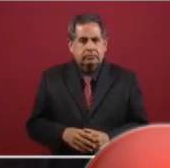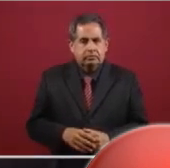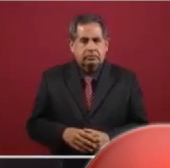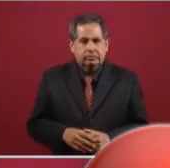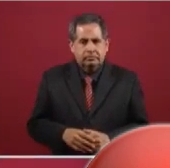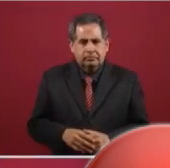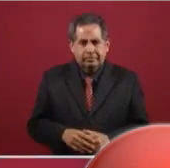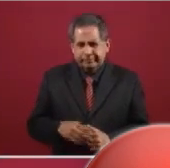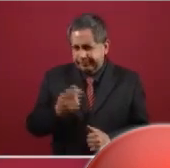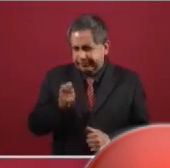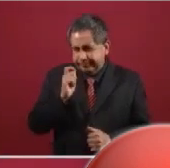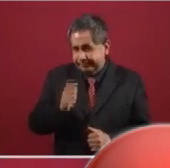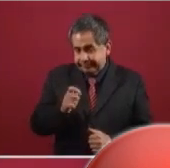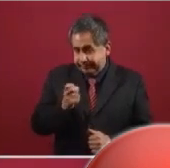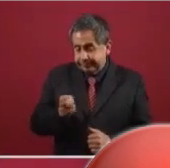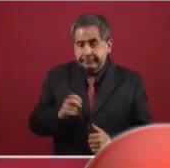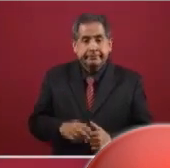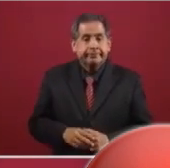Tan es así